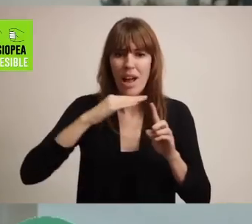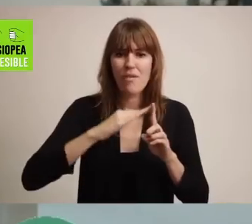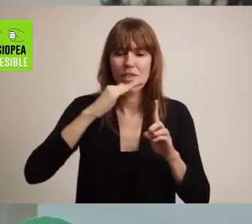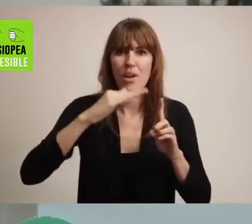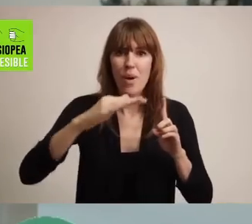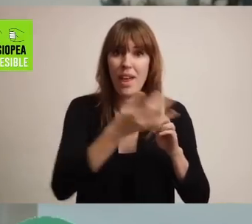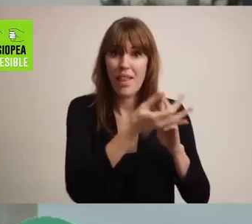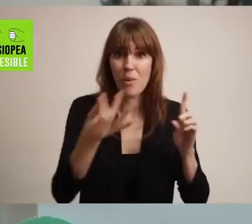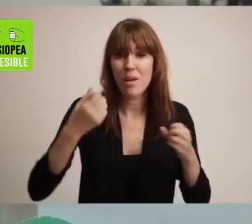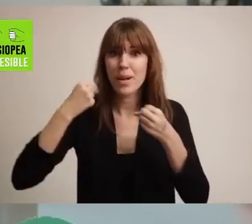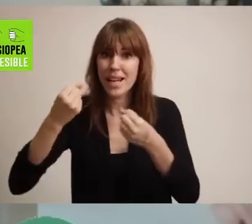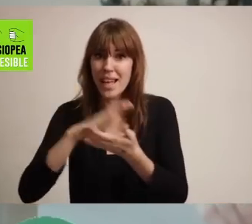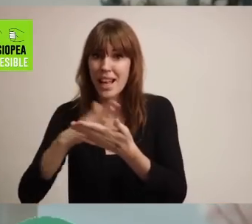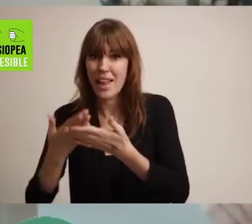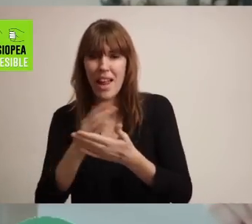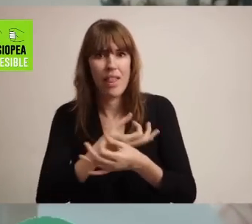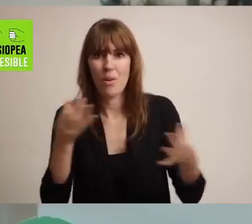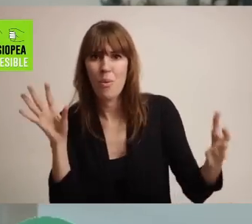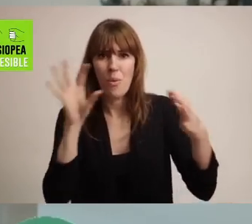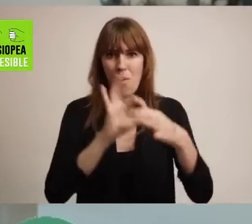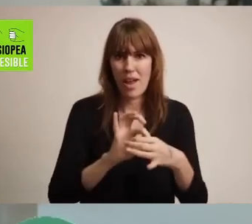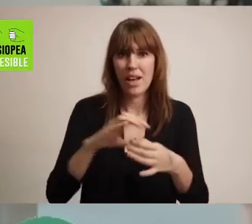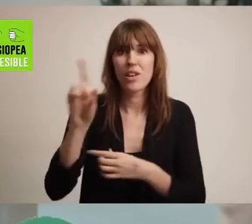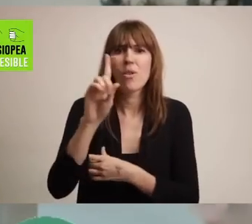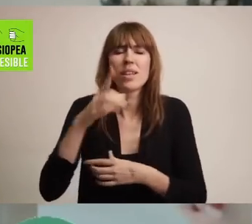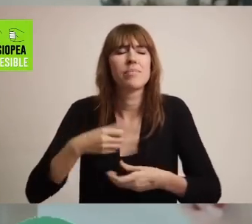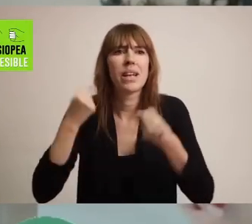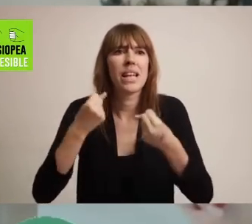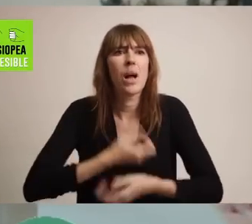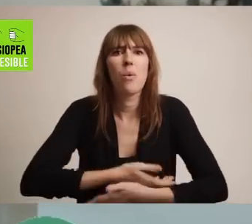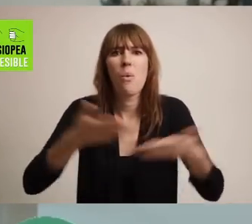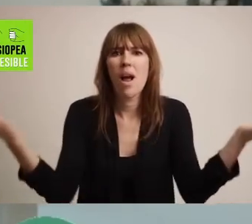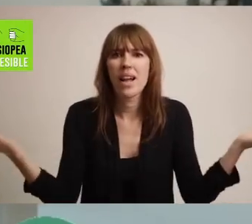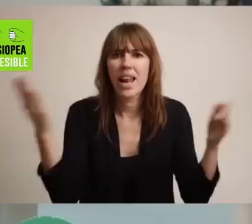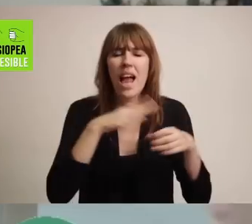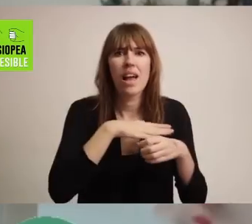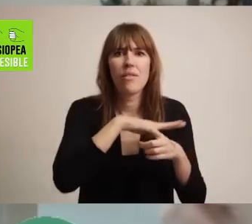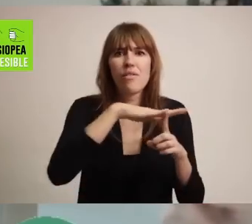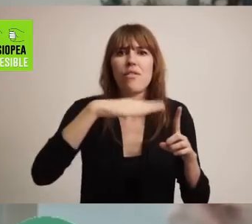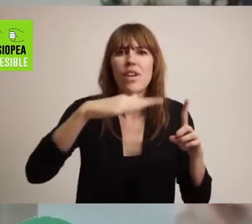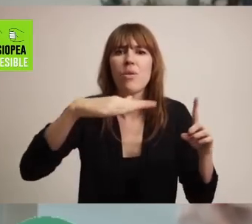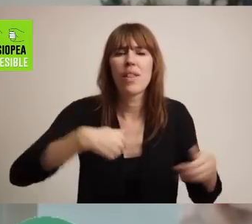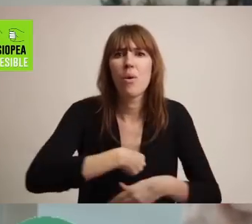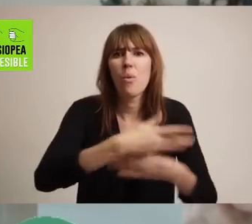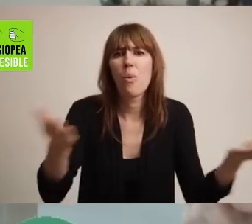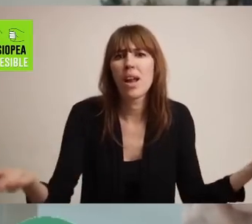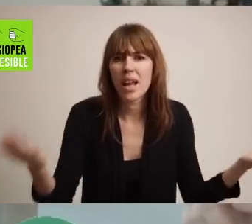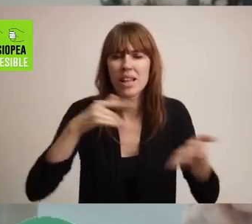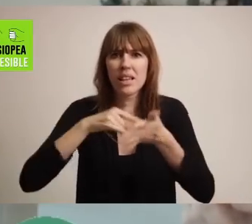energía adecuada, no cualquier energía, de cualquier frecuencia, aprendida por cualquier técnica.